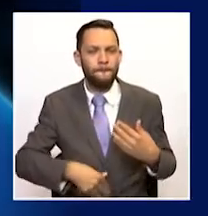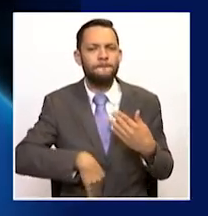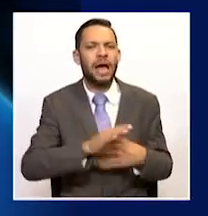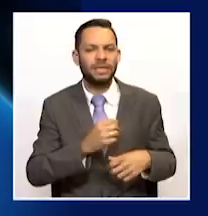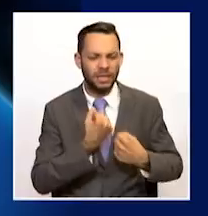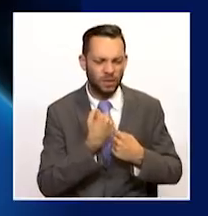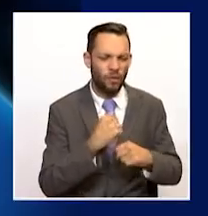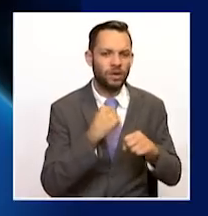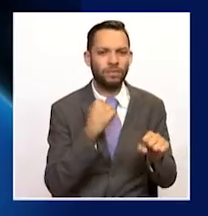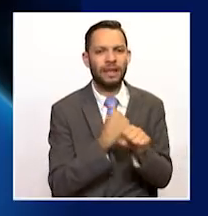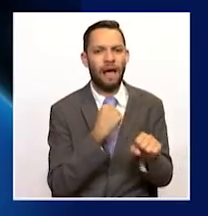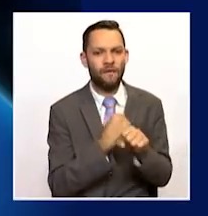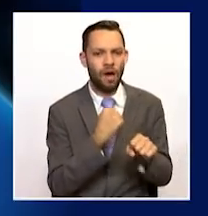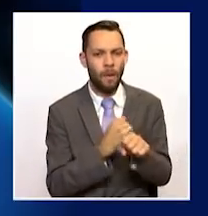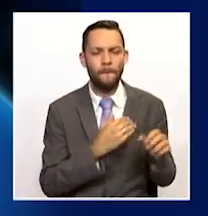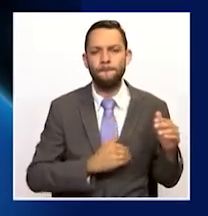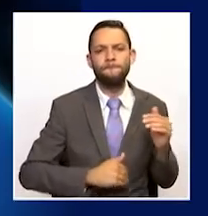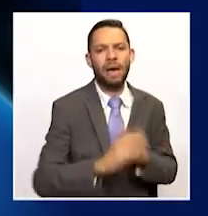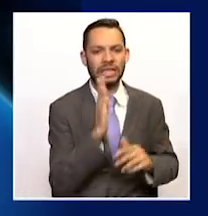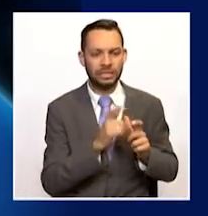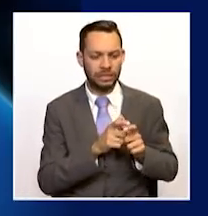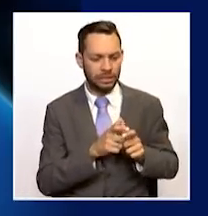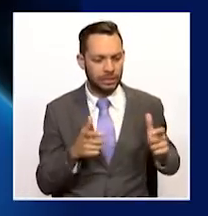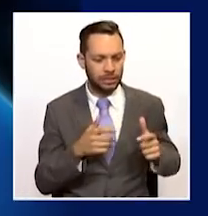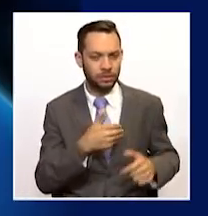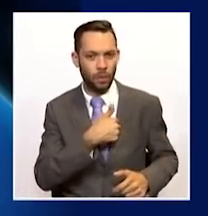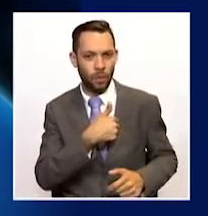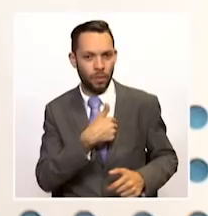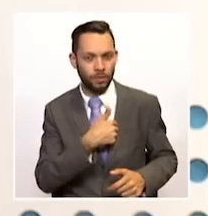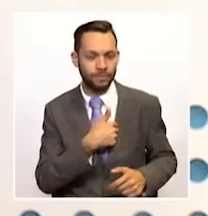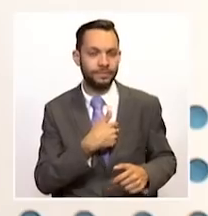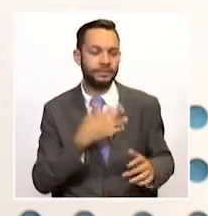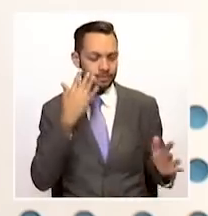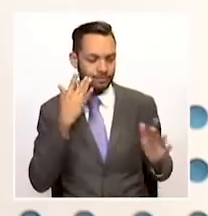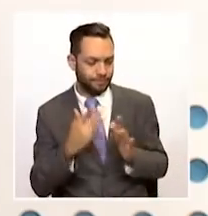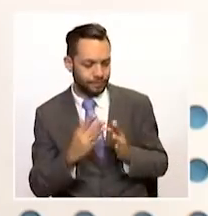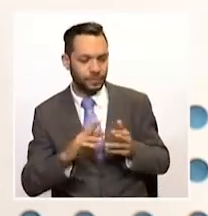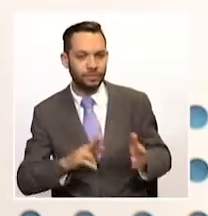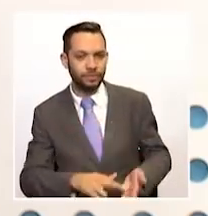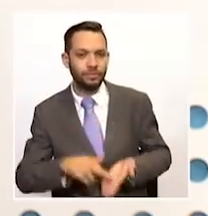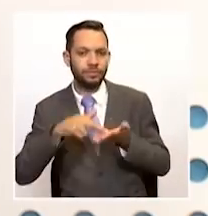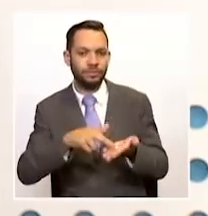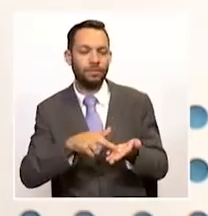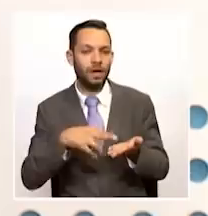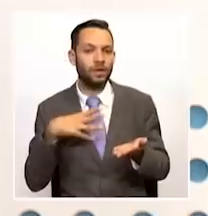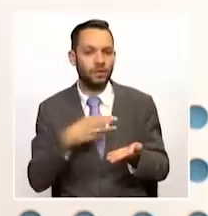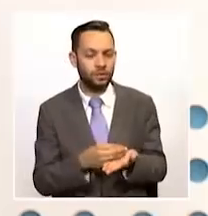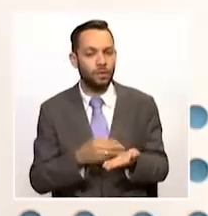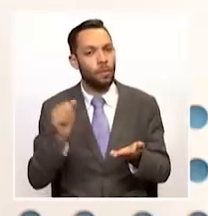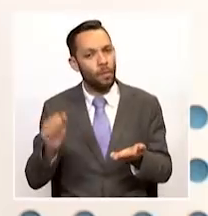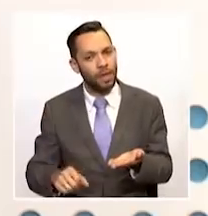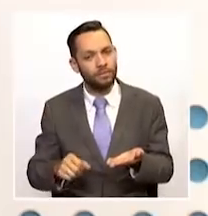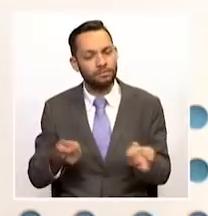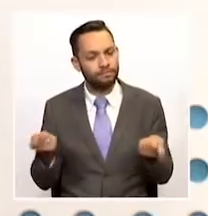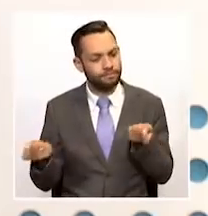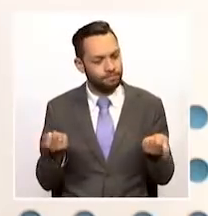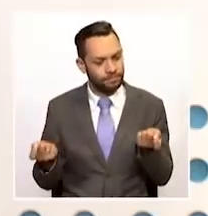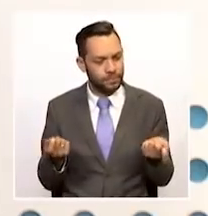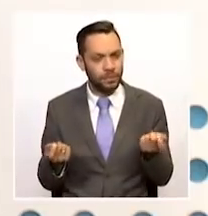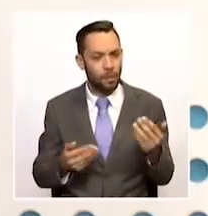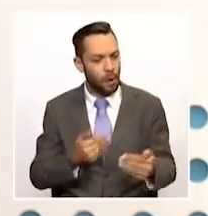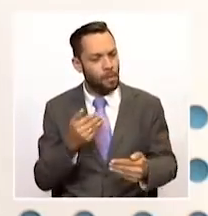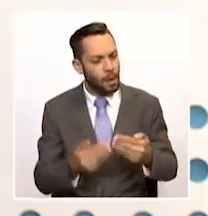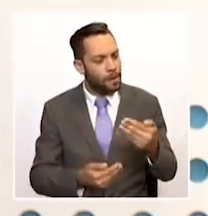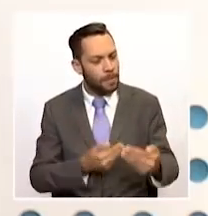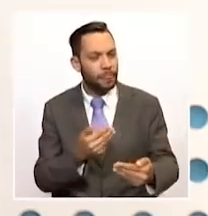rehabilitar el corazón para prevenir los problemas cardíacos asociados de esta forma el paciente puede empezar a rehabilitarse